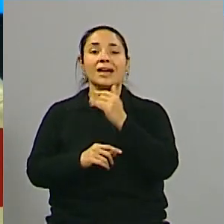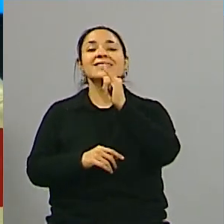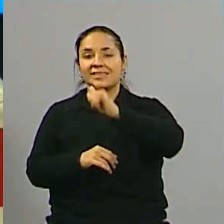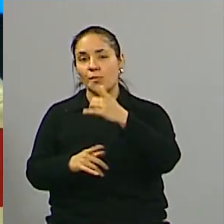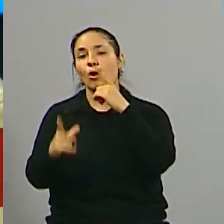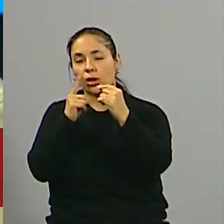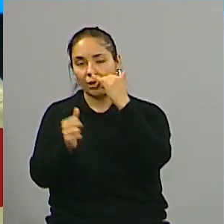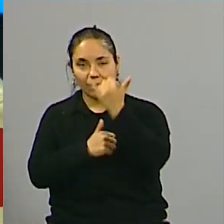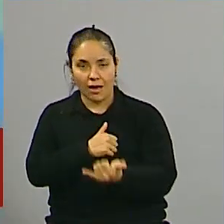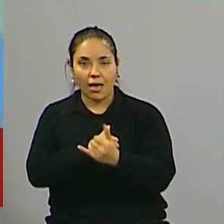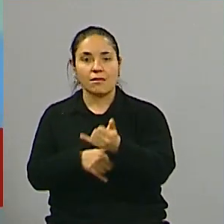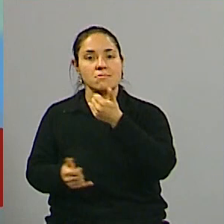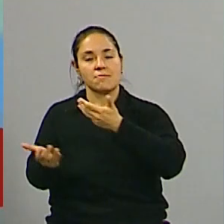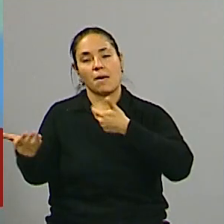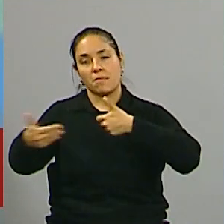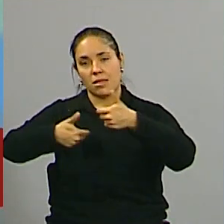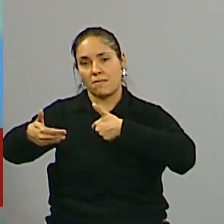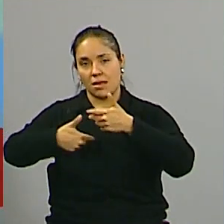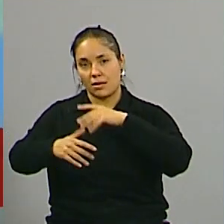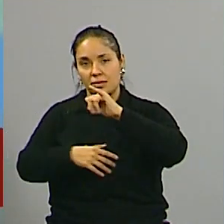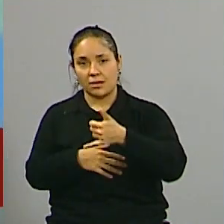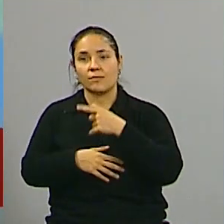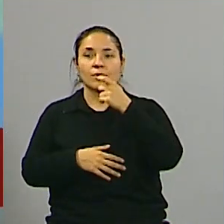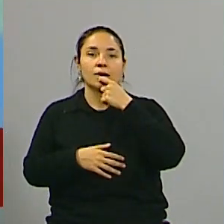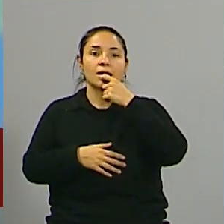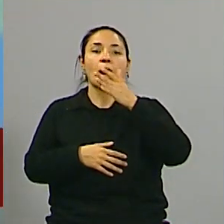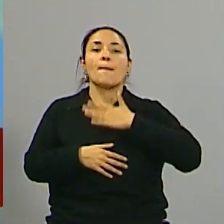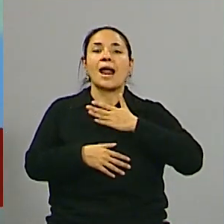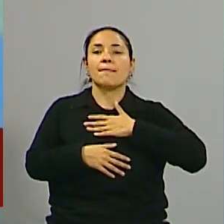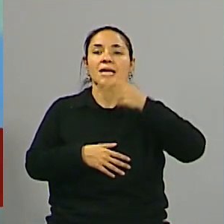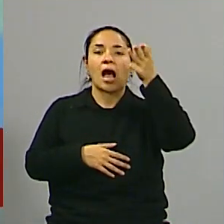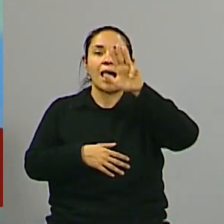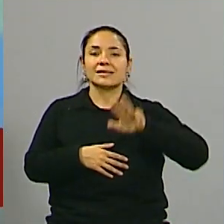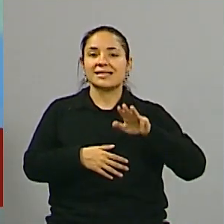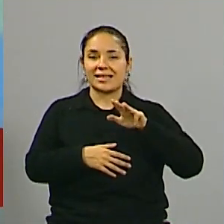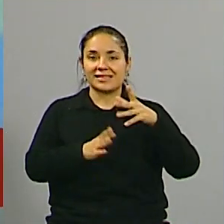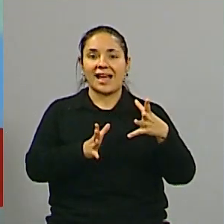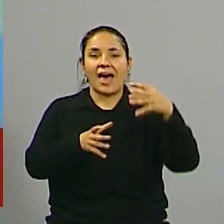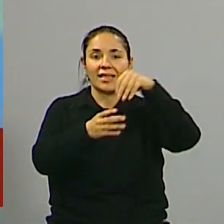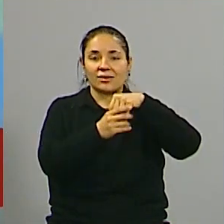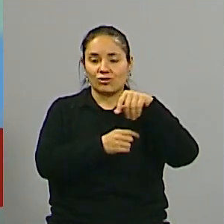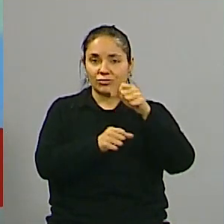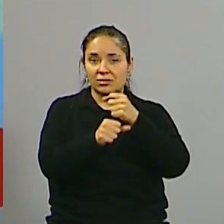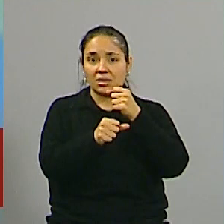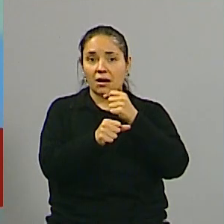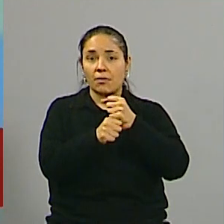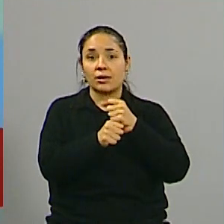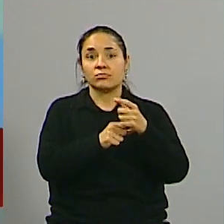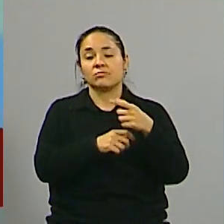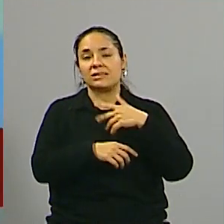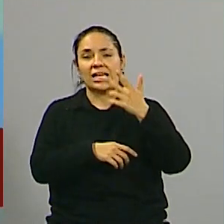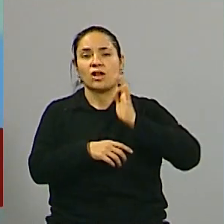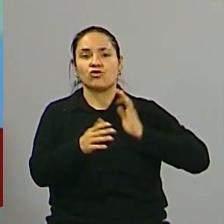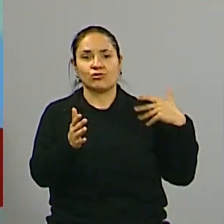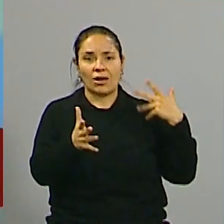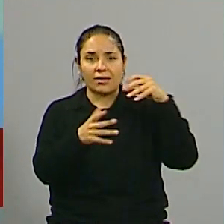Yo digo, el diálogo con el universo de beneficiarios del ANSES es algo para mí cotidiano, digamos, claro, y que lo vengo haciendo no hace 3 años y medio que soy jefe regional, sino yo soy